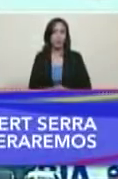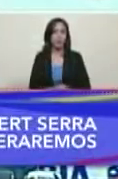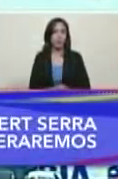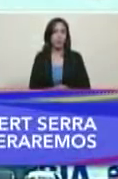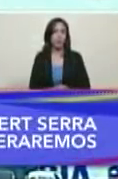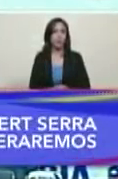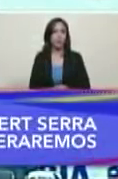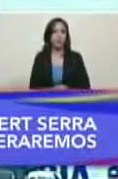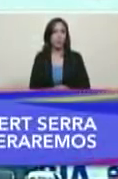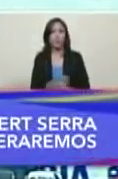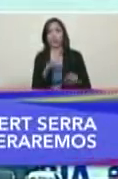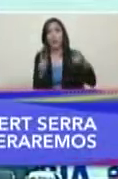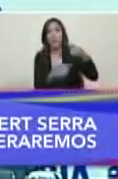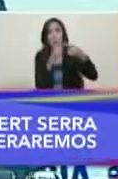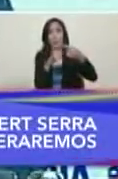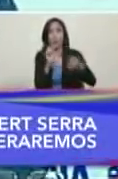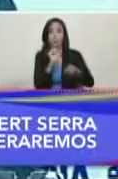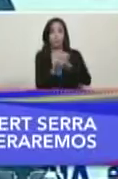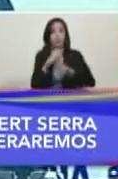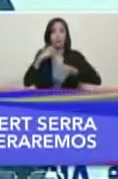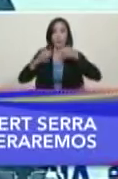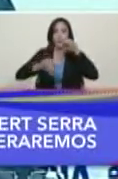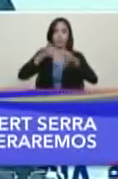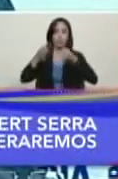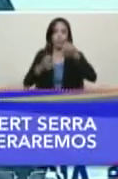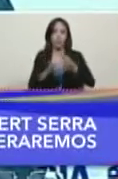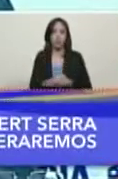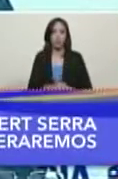Ya está capturado el primero y está hablando.